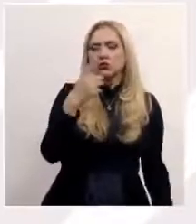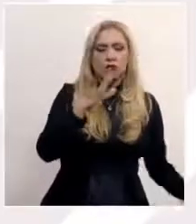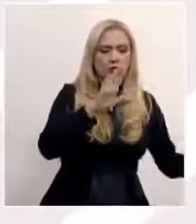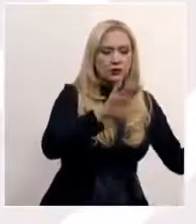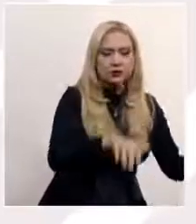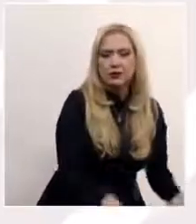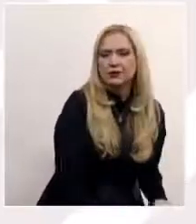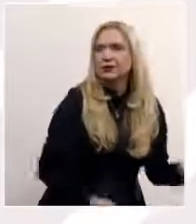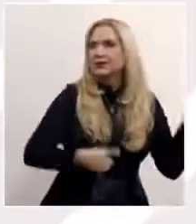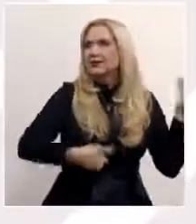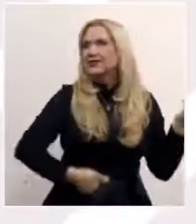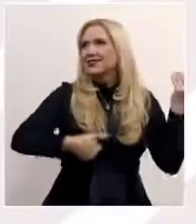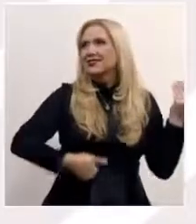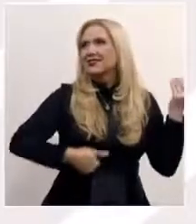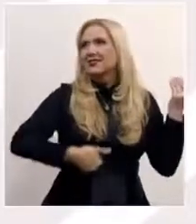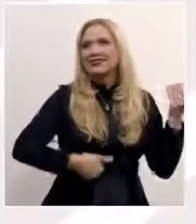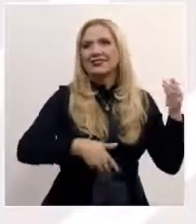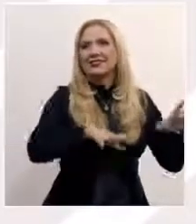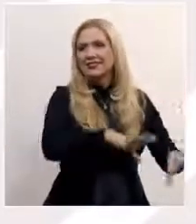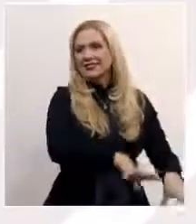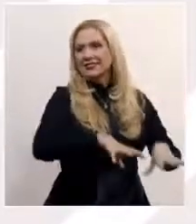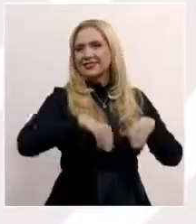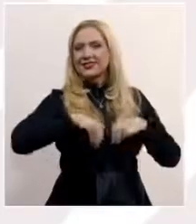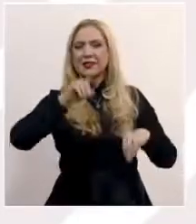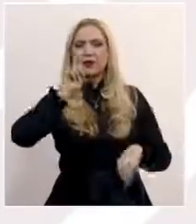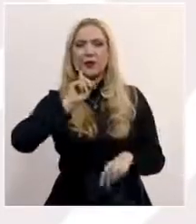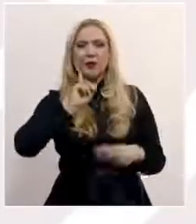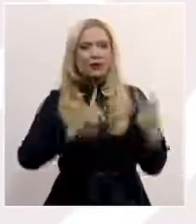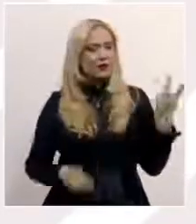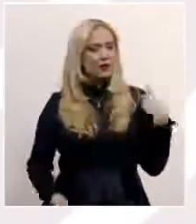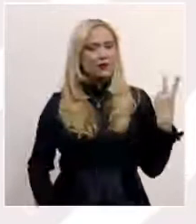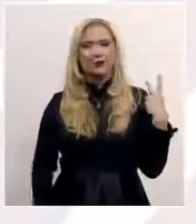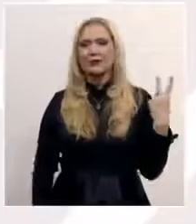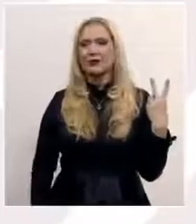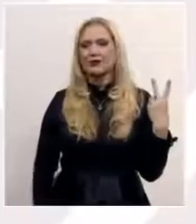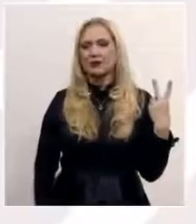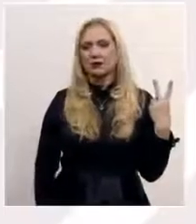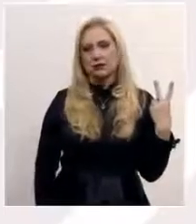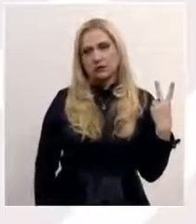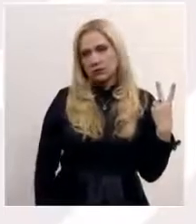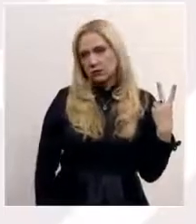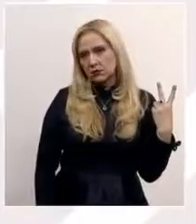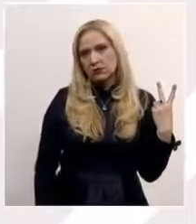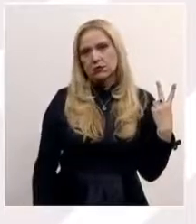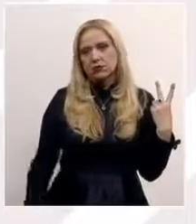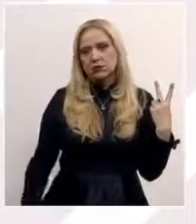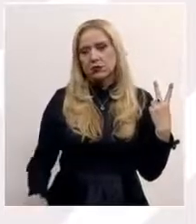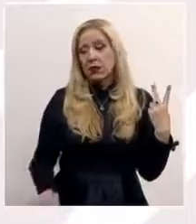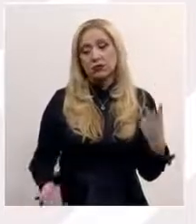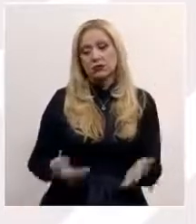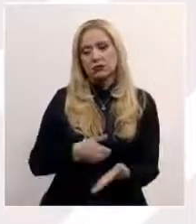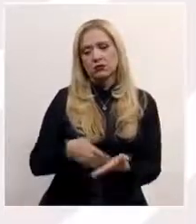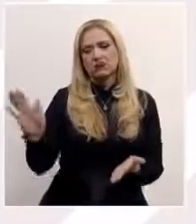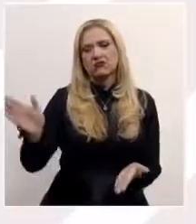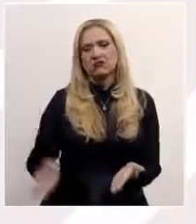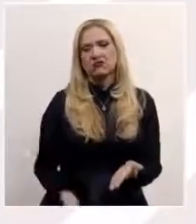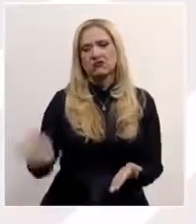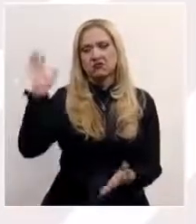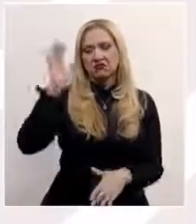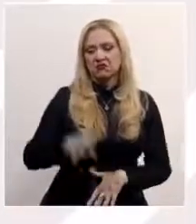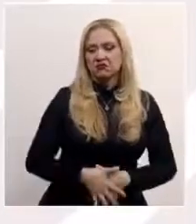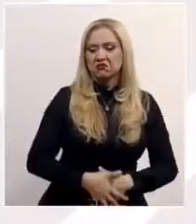o hija dentro de la familia, y en el caso de las mujeres, pues evidentemente el despido, la discriminación por embarazo les golpea